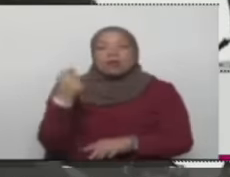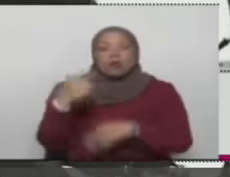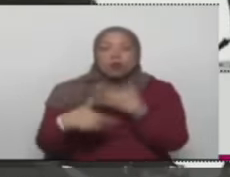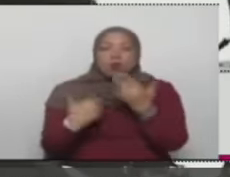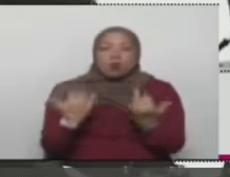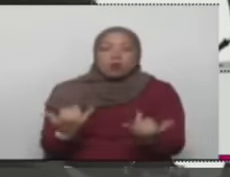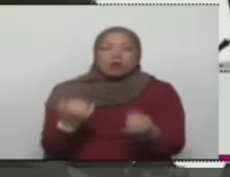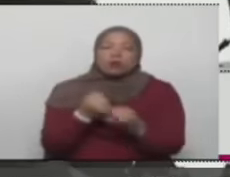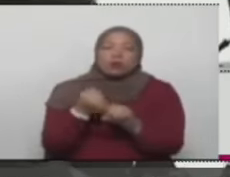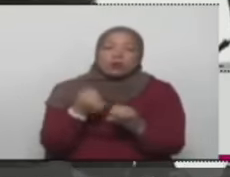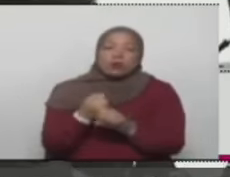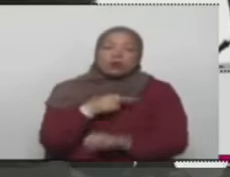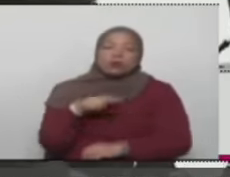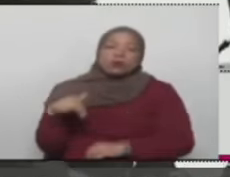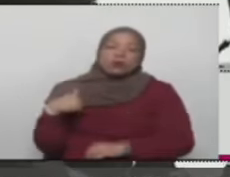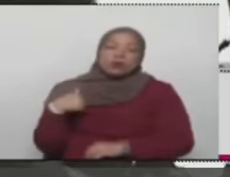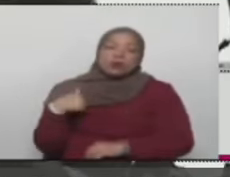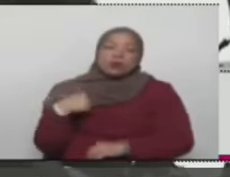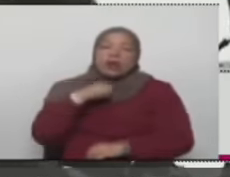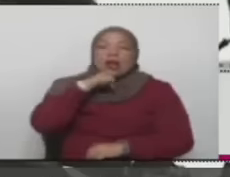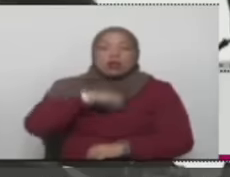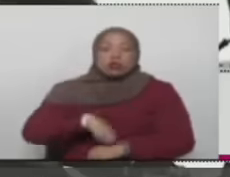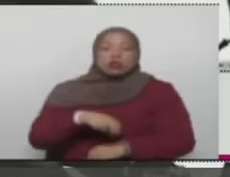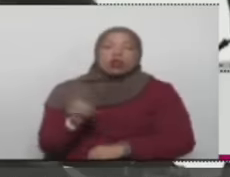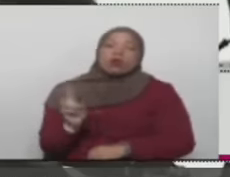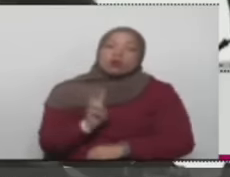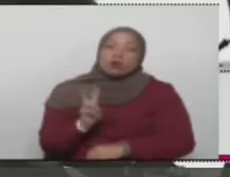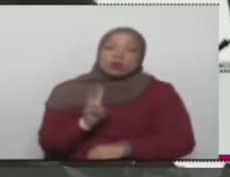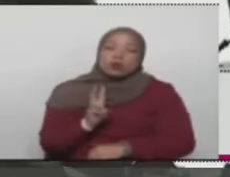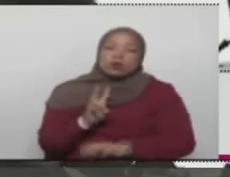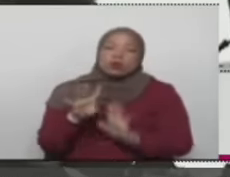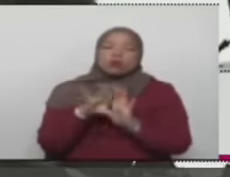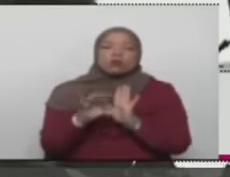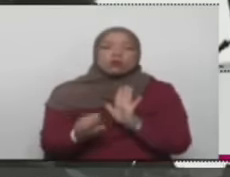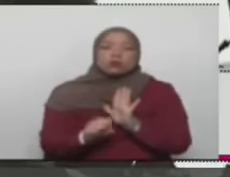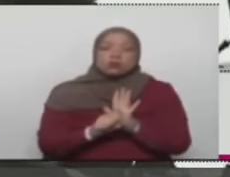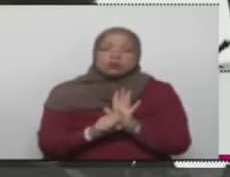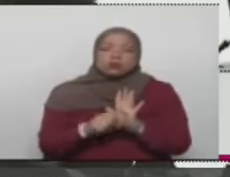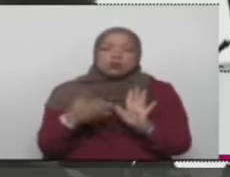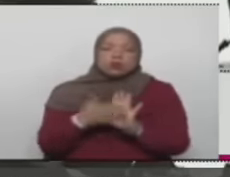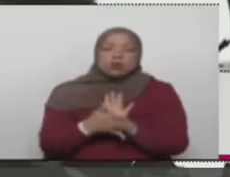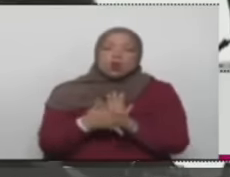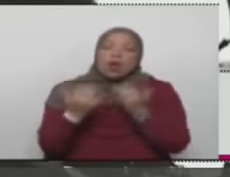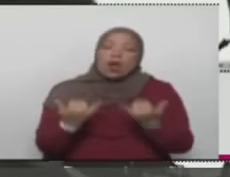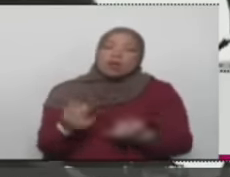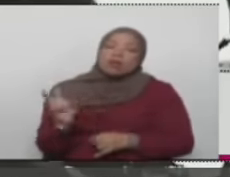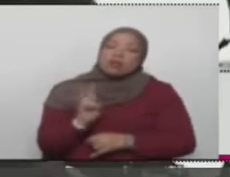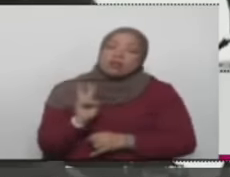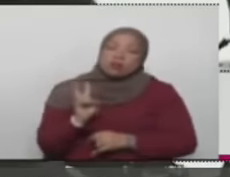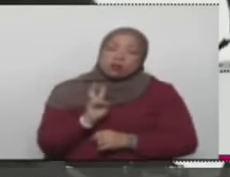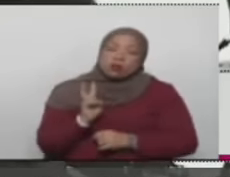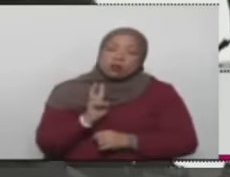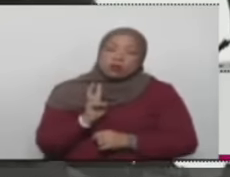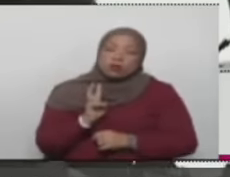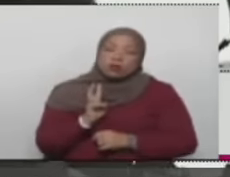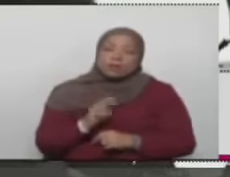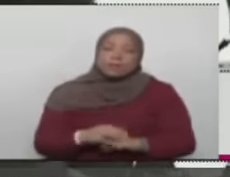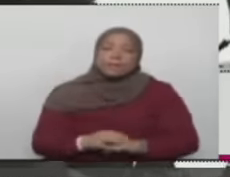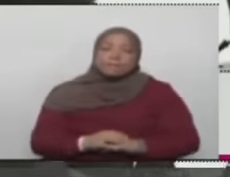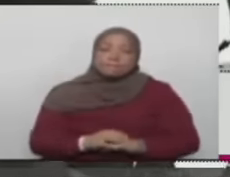esto ocurre en la historia constituyente y constitucional de